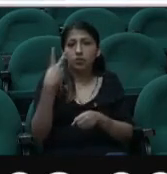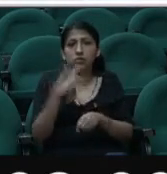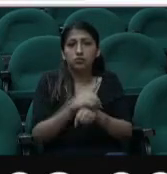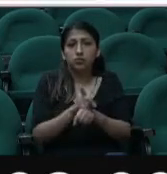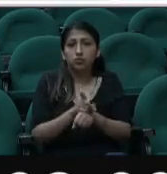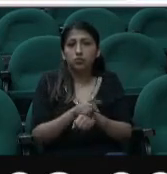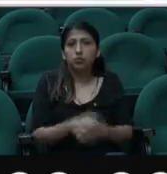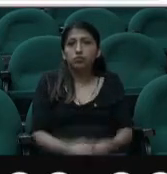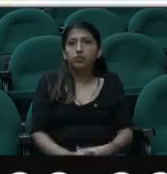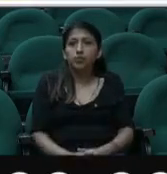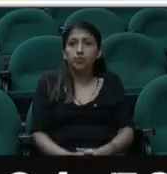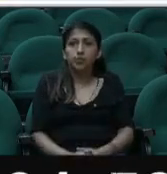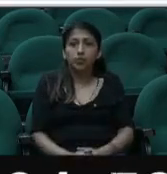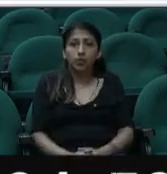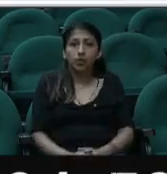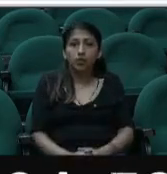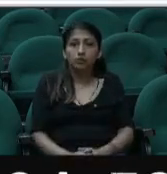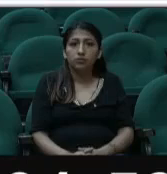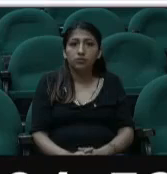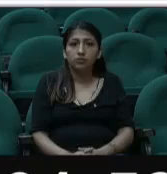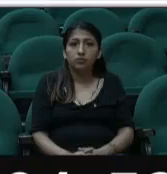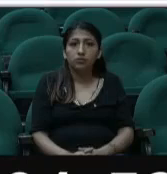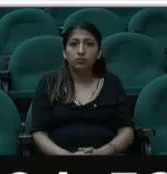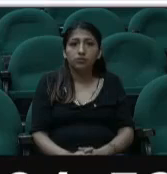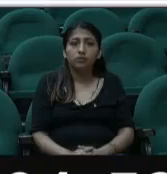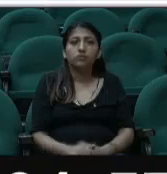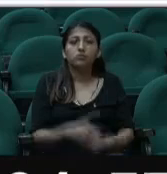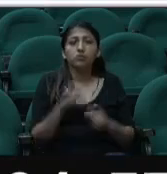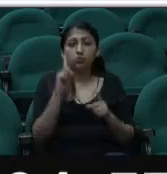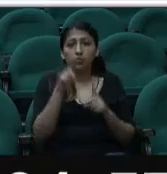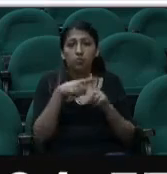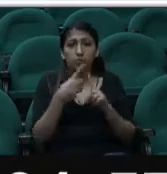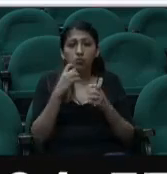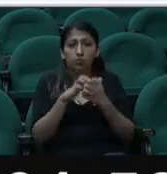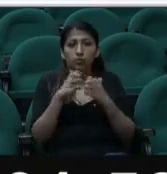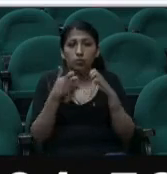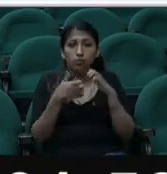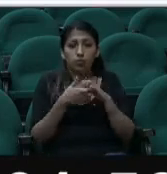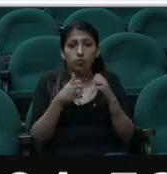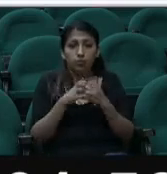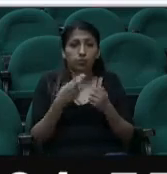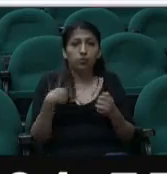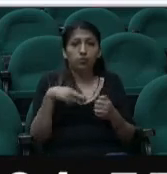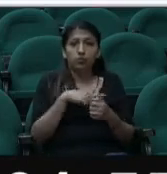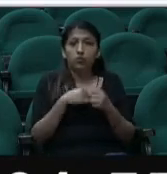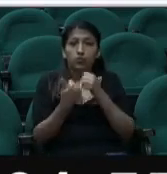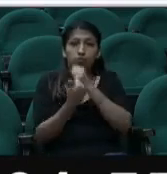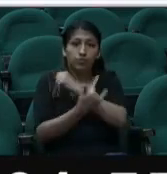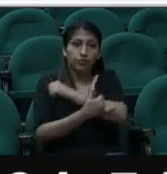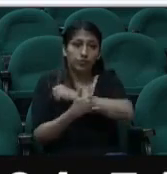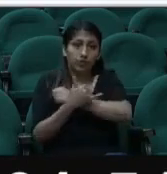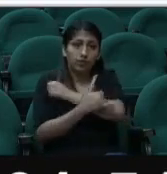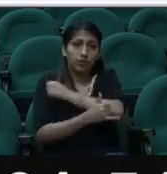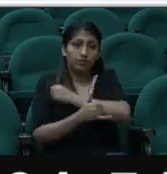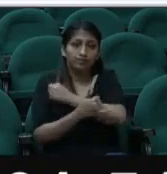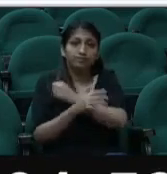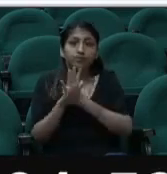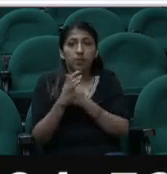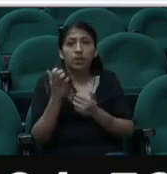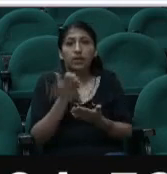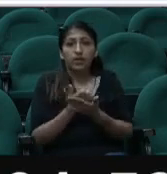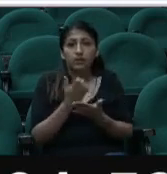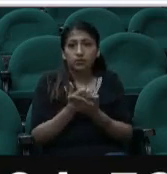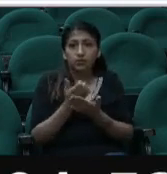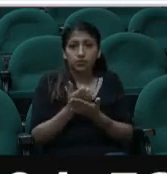minutos candidato uno de los problemas acuciantes de nuestro país sin duda de la situación